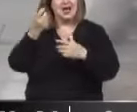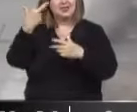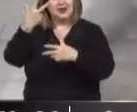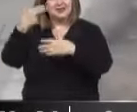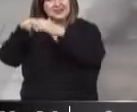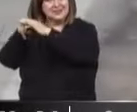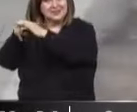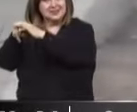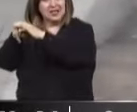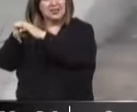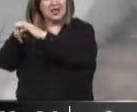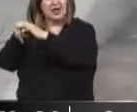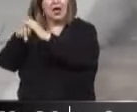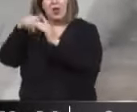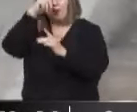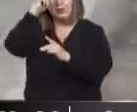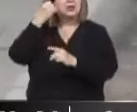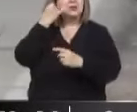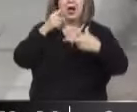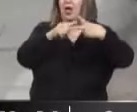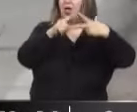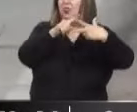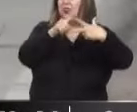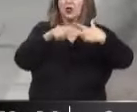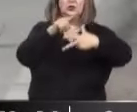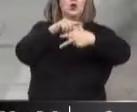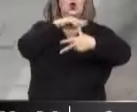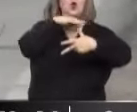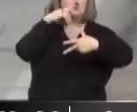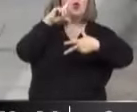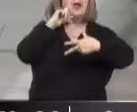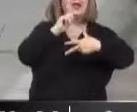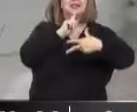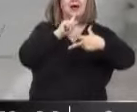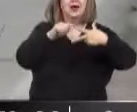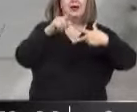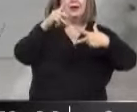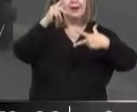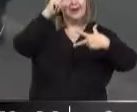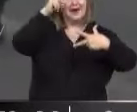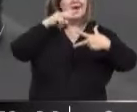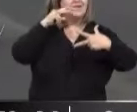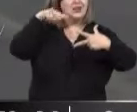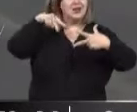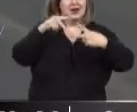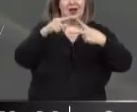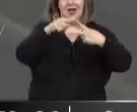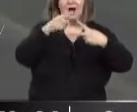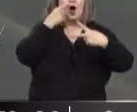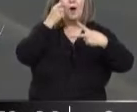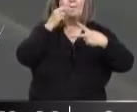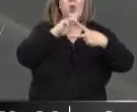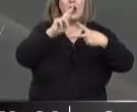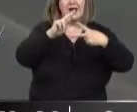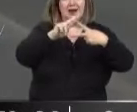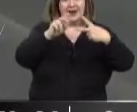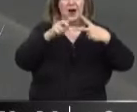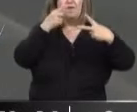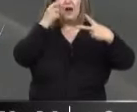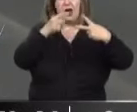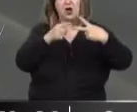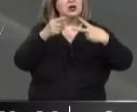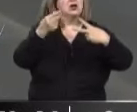que fueron dados de alta. Estamos hablando de Julieta Mense y Kevin Morales, fueron dados de alta en el día de hoy, mientras